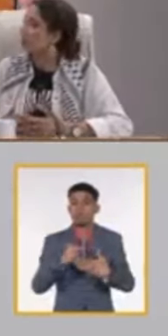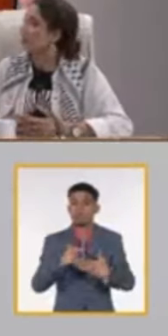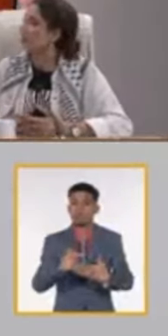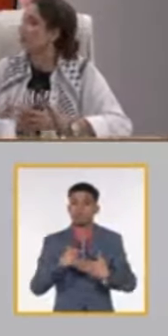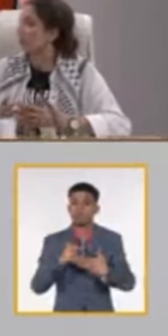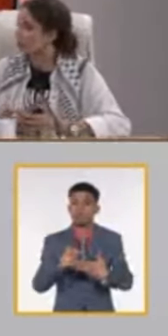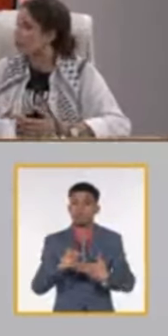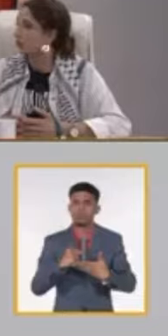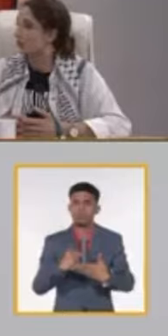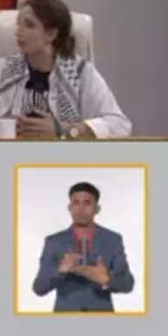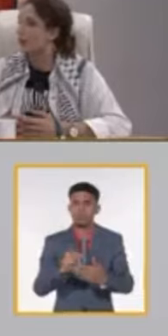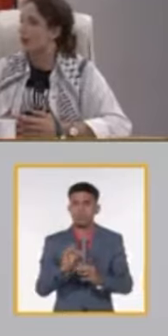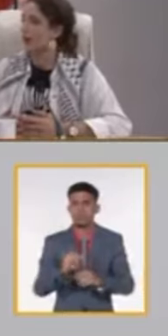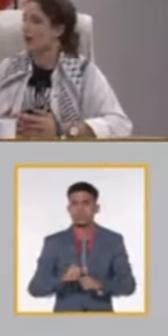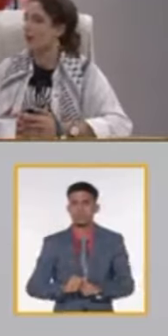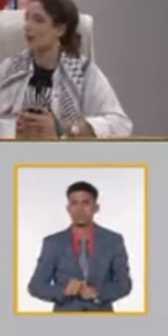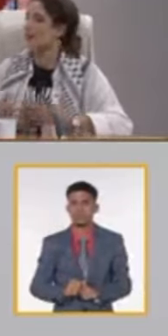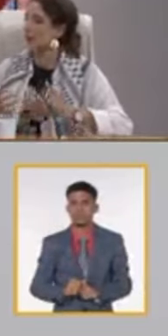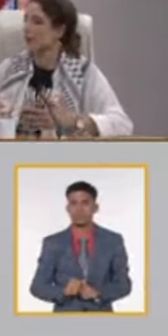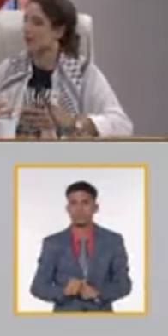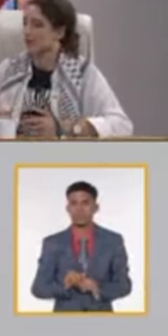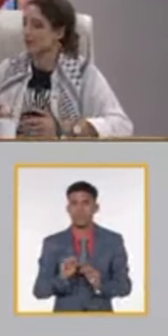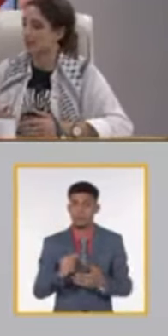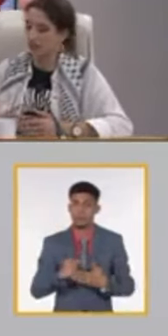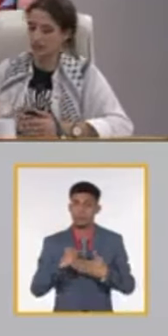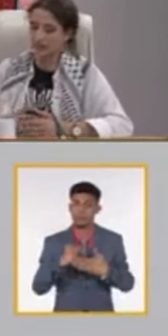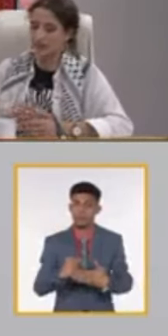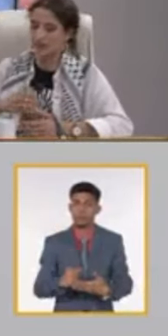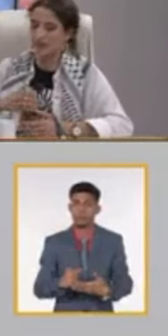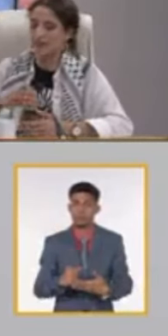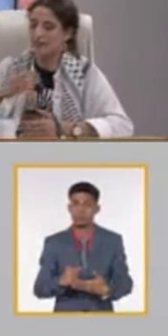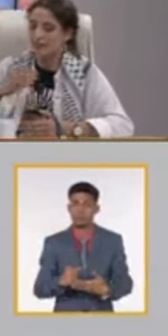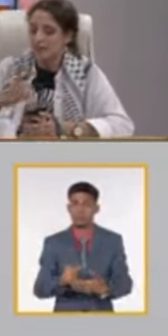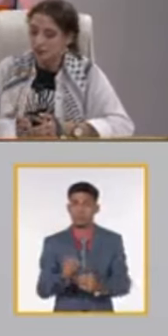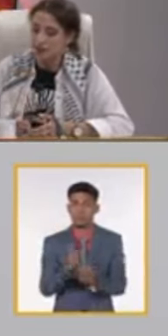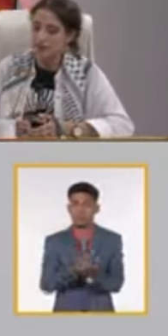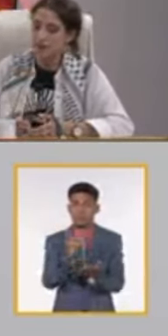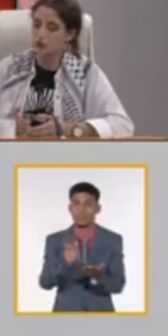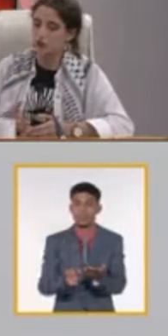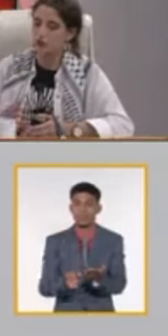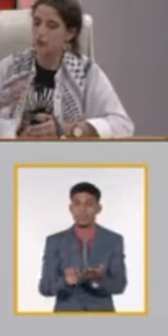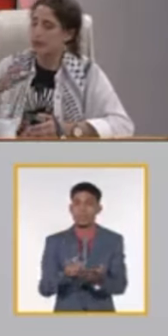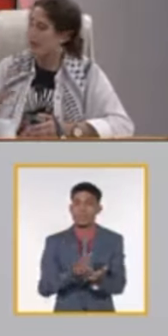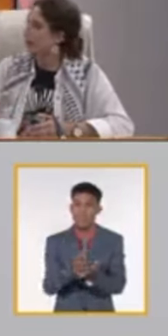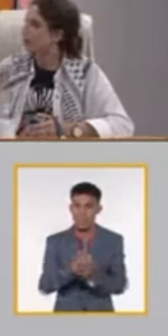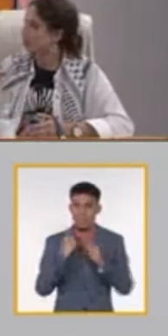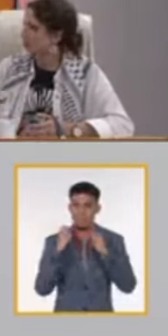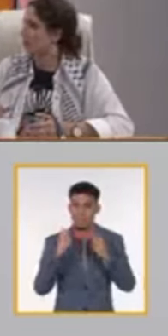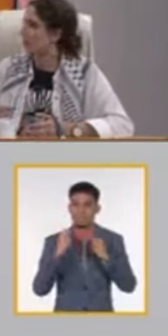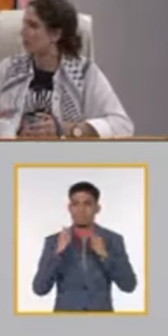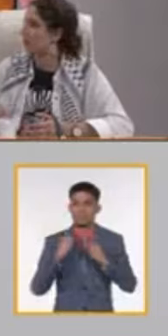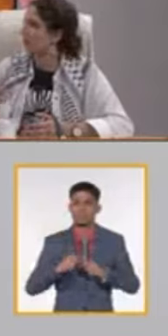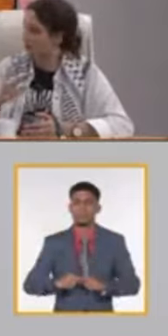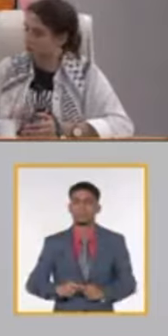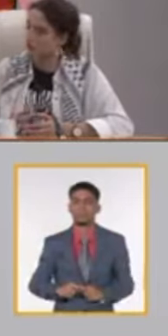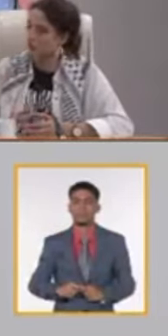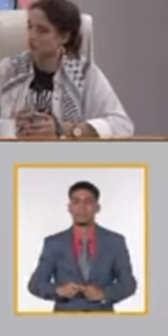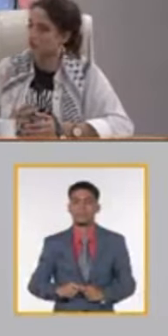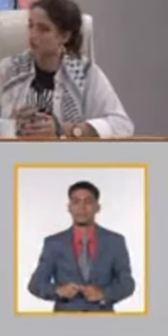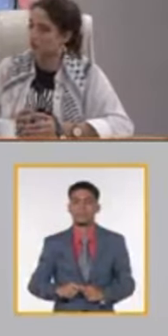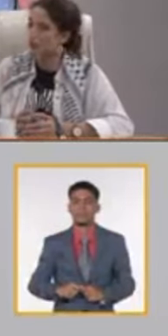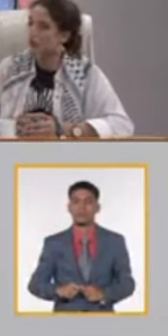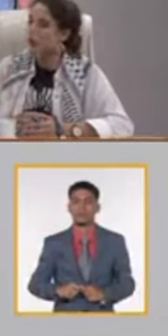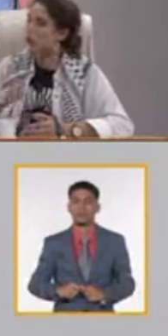para la liberación de apoyo a Palestina son estudiantes que van a seguir protestando. Además de